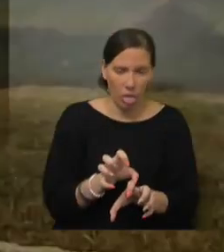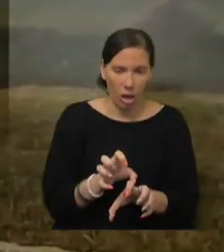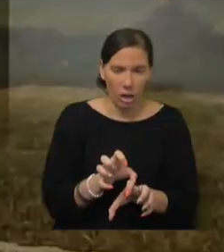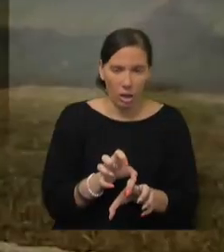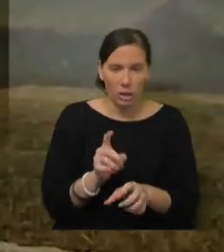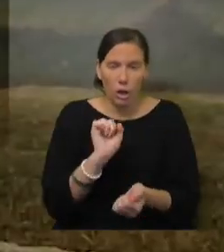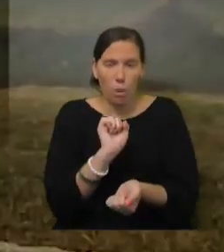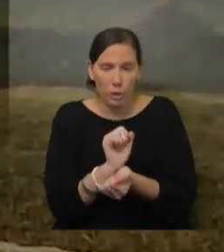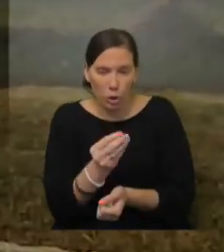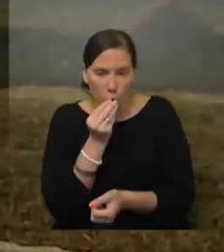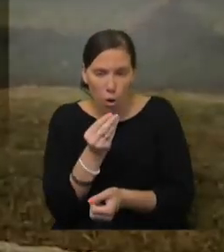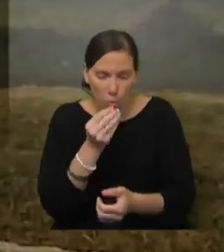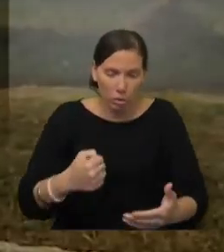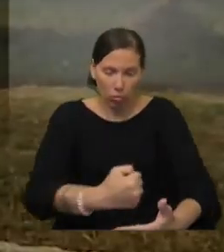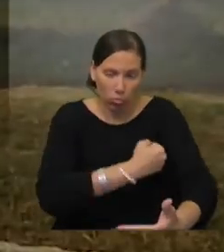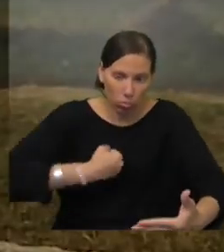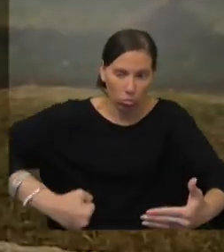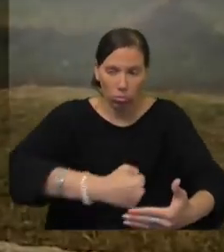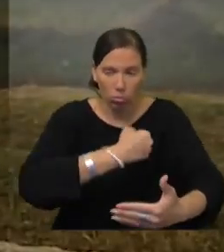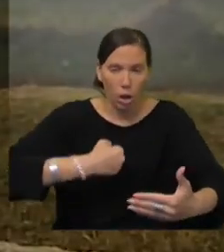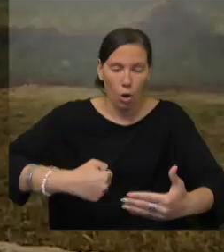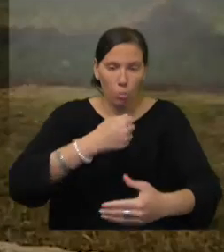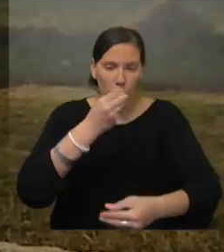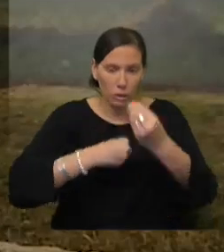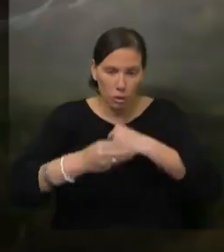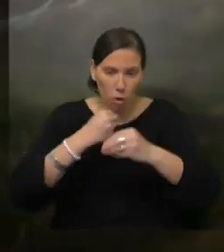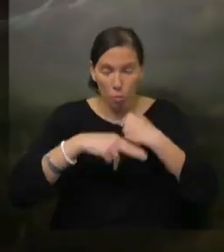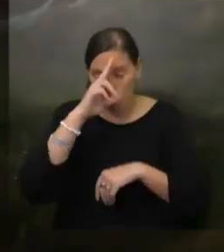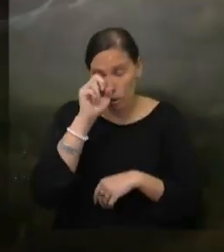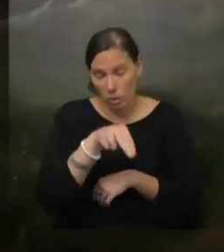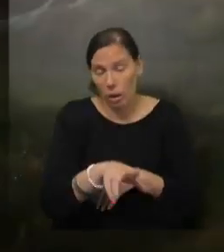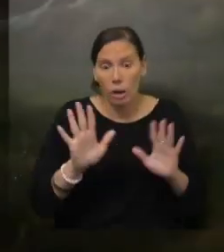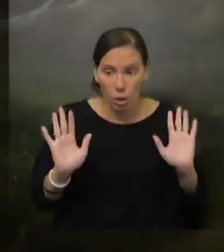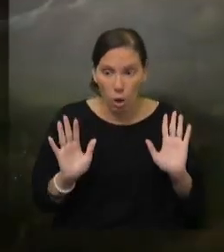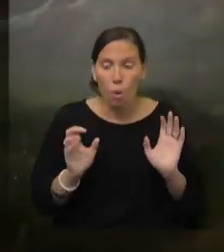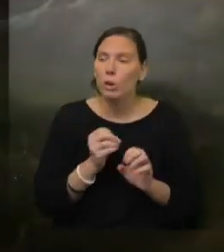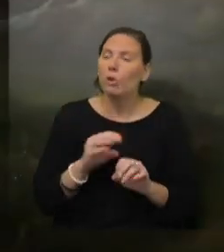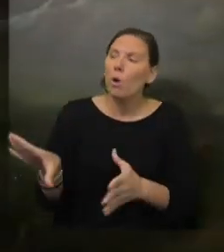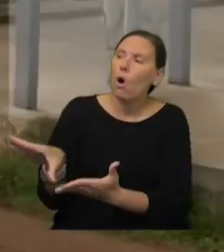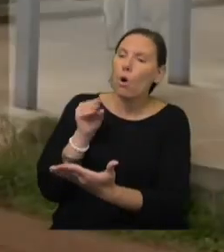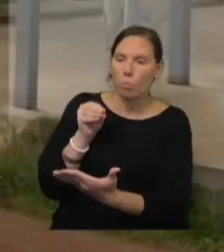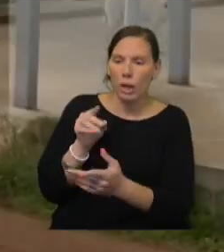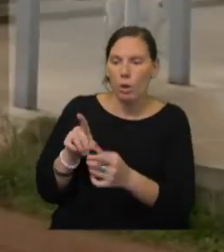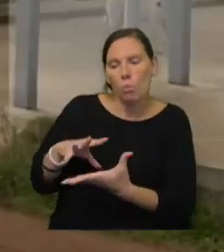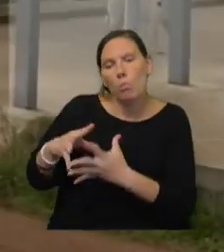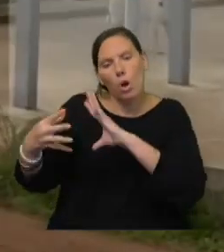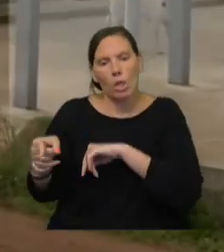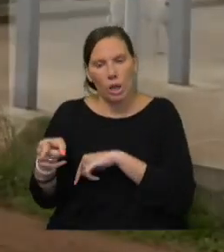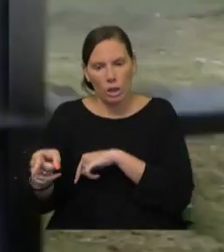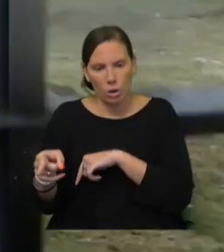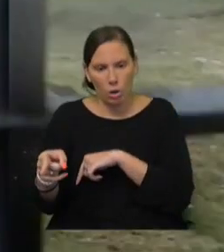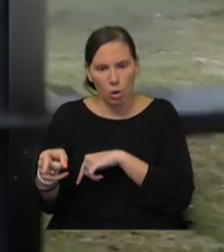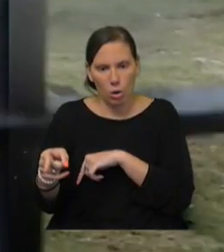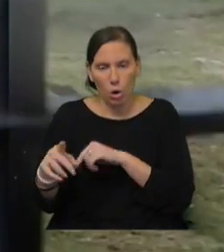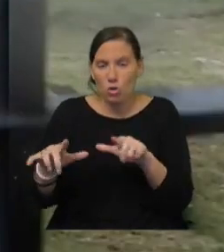a los presos comiendo un rancho carcelario que si lo come capaz que termine internado por qué yo no puedo replicar un modelo hacia la